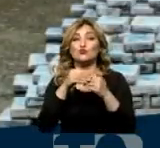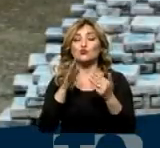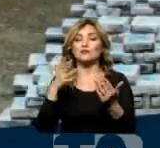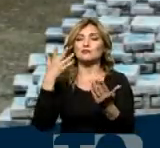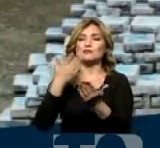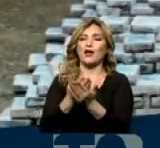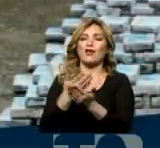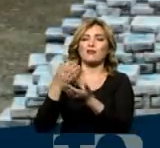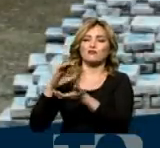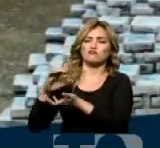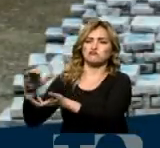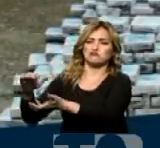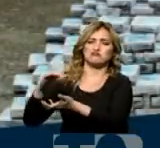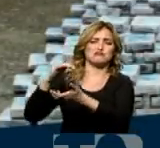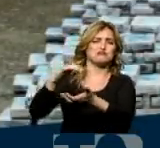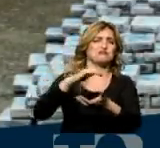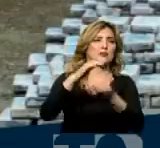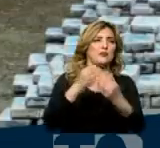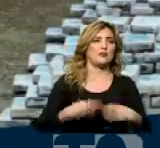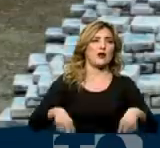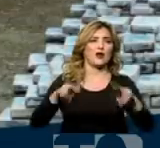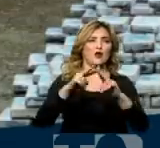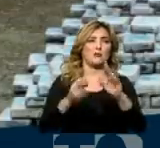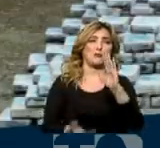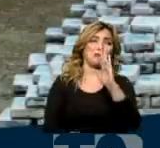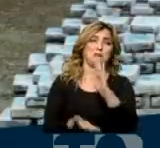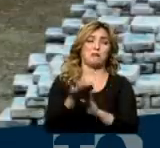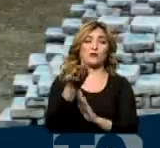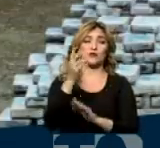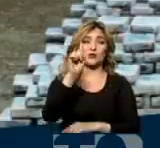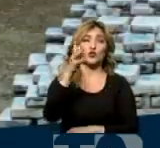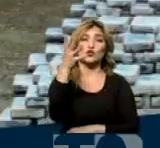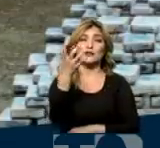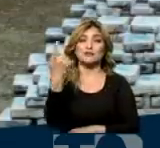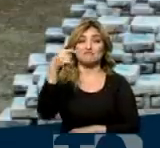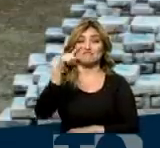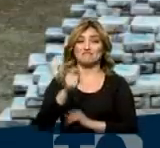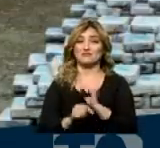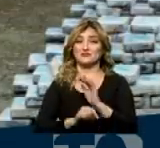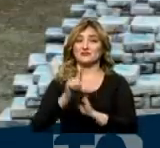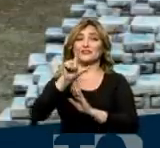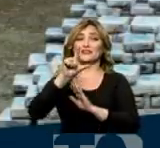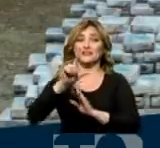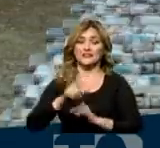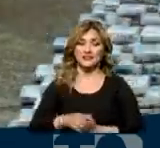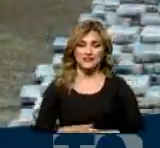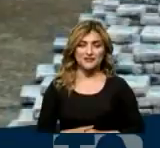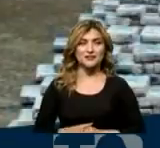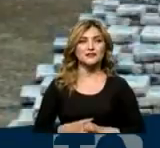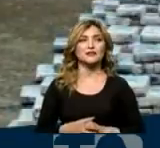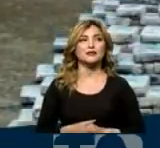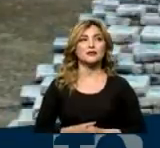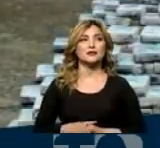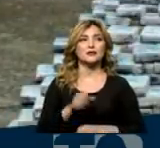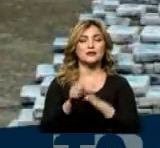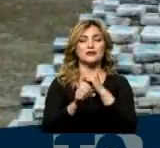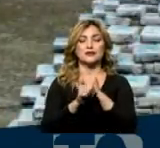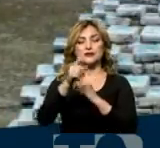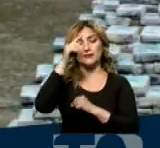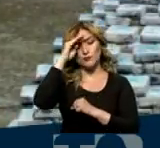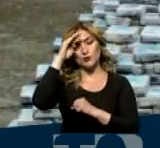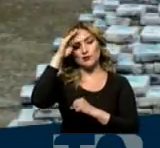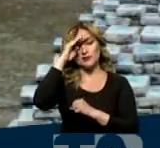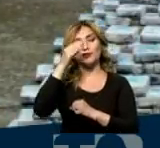los diferentes sitios de destino podría alcanzar incluso los 115 millones de dólares. En lo que va del año, la